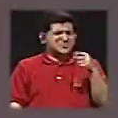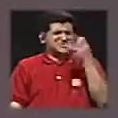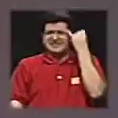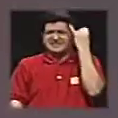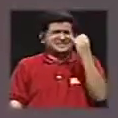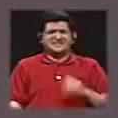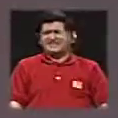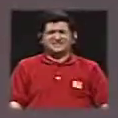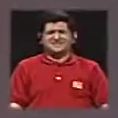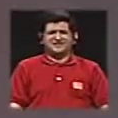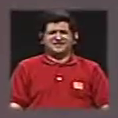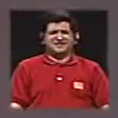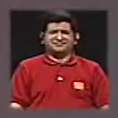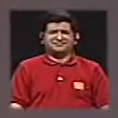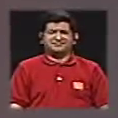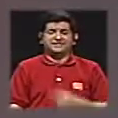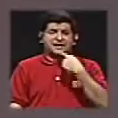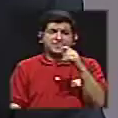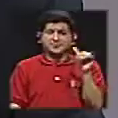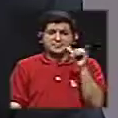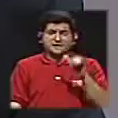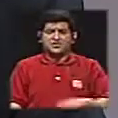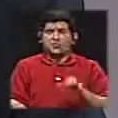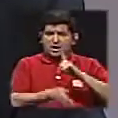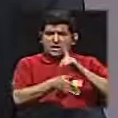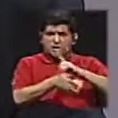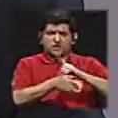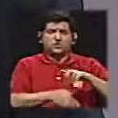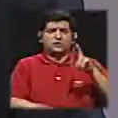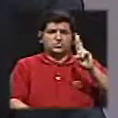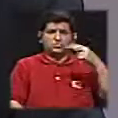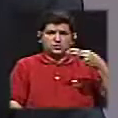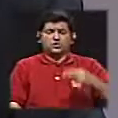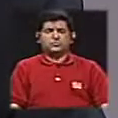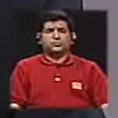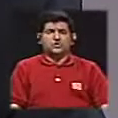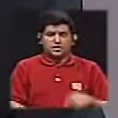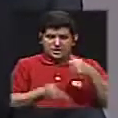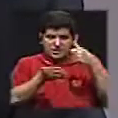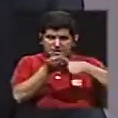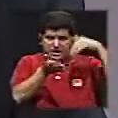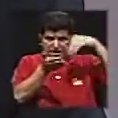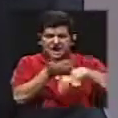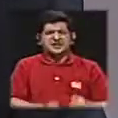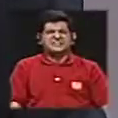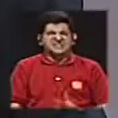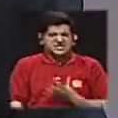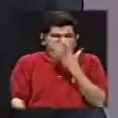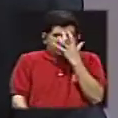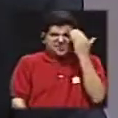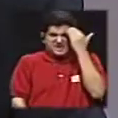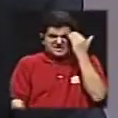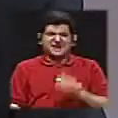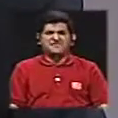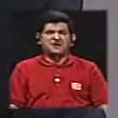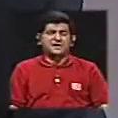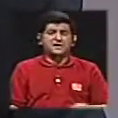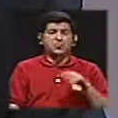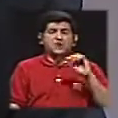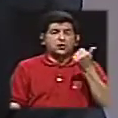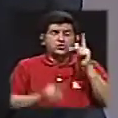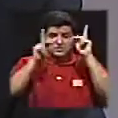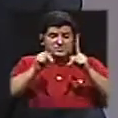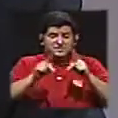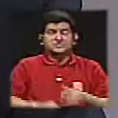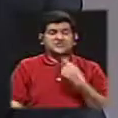calificativo, ¿verdad? Uh-huh. Decía también el doctor en su carta, y rabia lo que siento cuando sé que mis detractores le informan al candidato oficial que